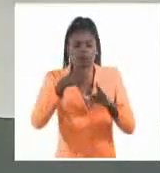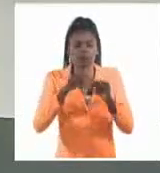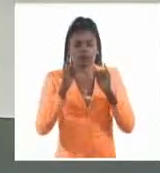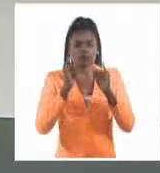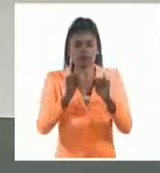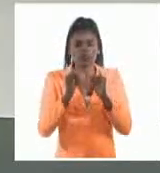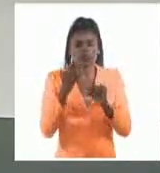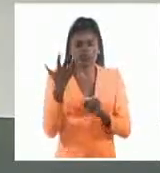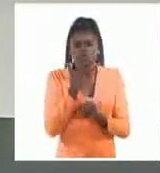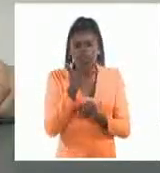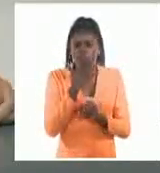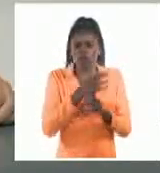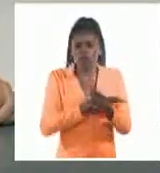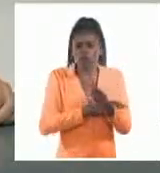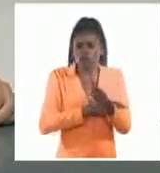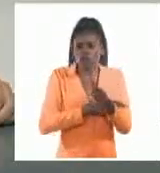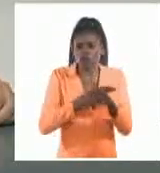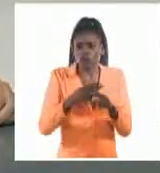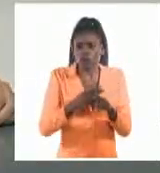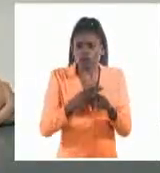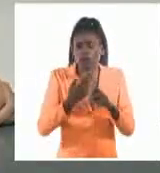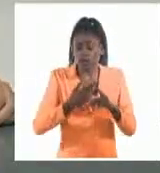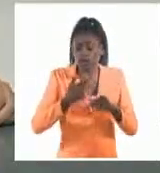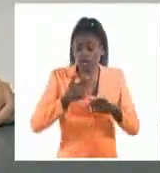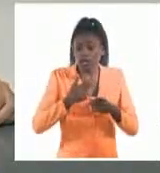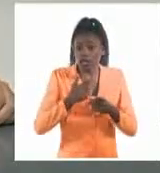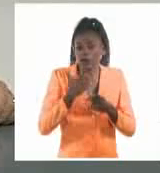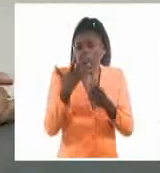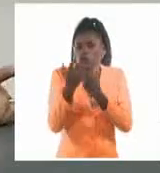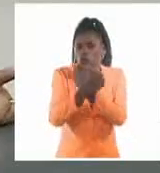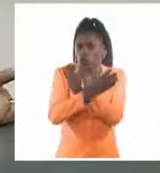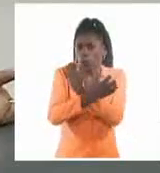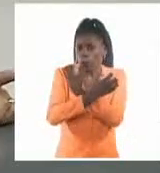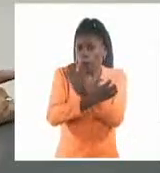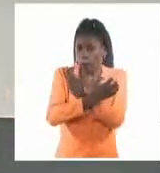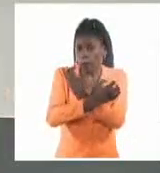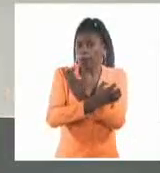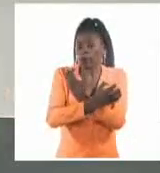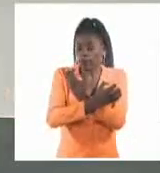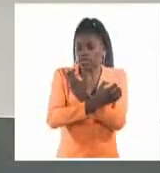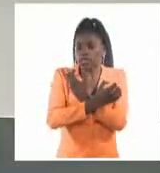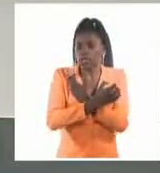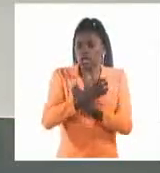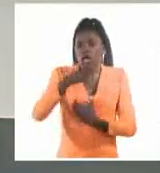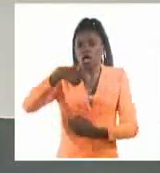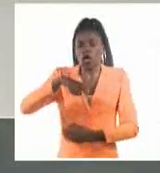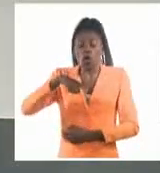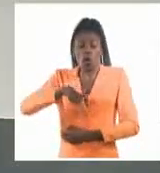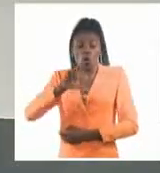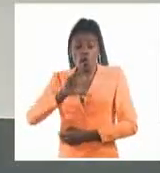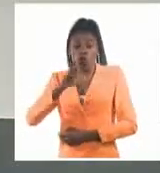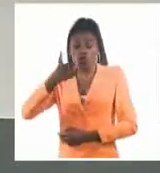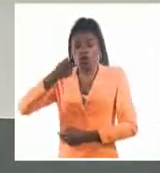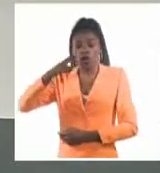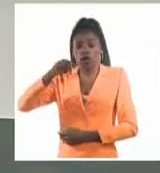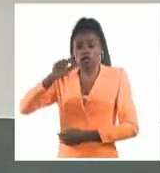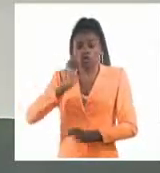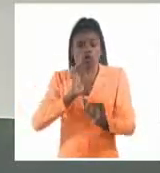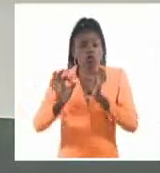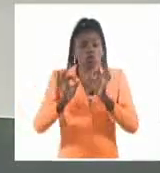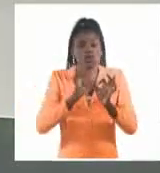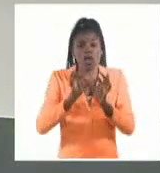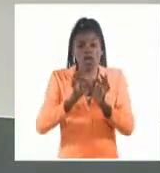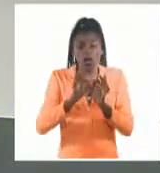exhumación y el traslado de los restos de Julio Antonio Mella a Cuba fue una tarea bien compleja. Hubo que protegerlos de los enemigos que le